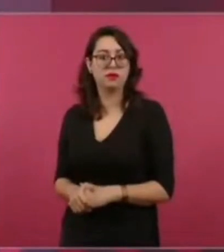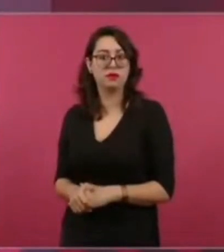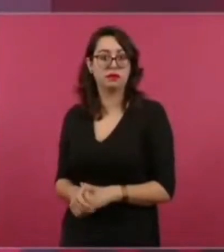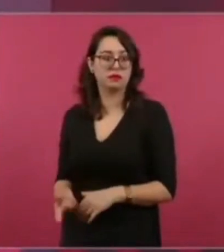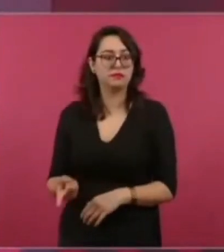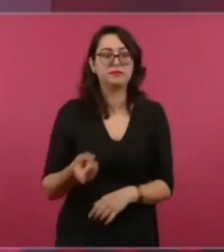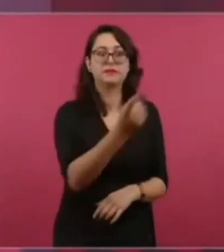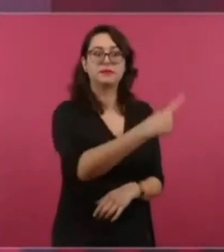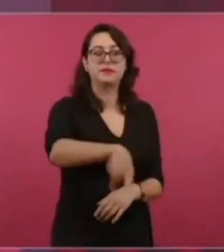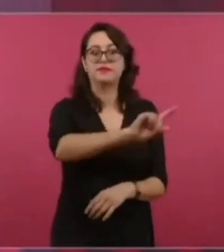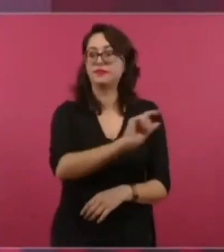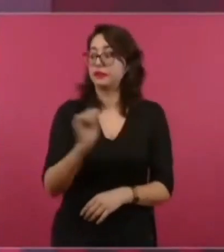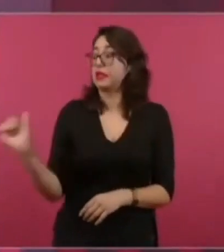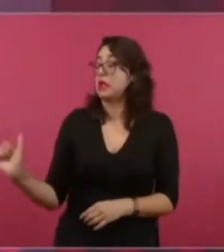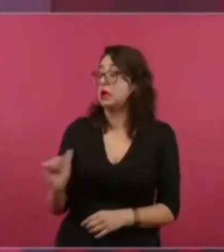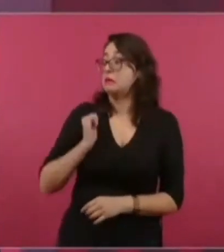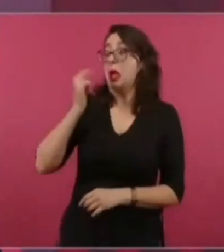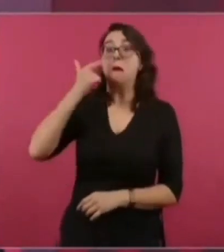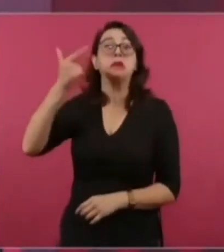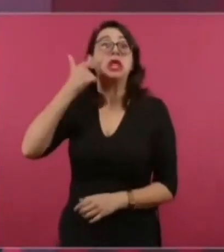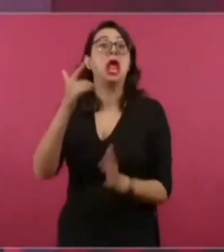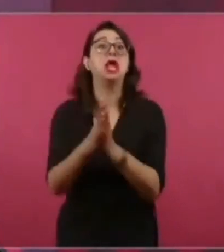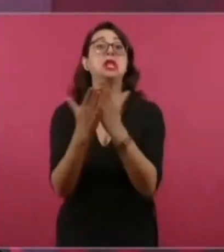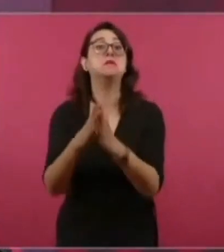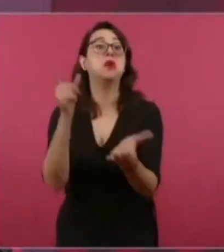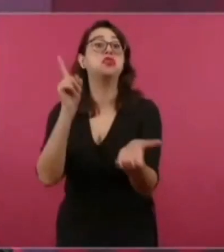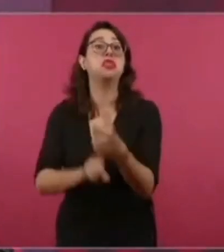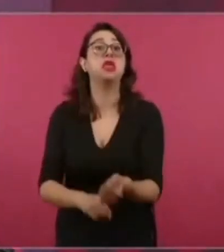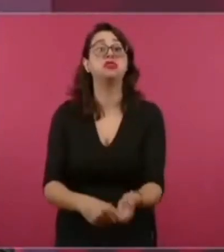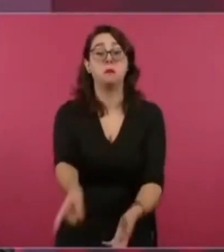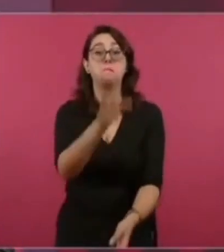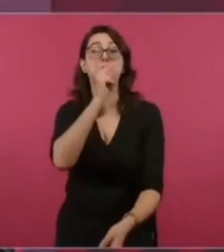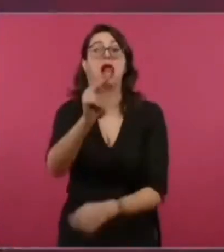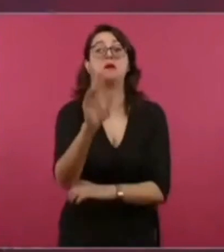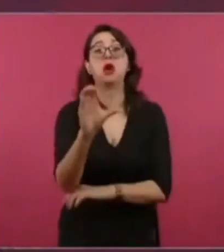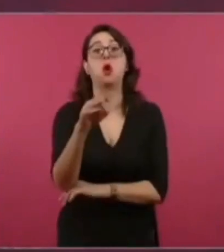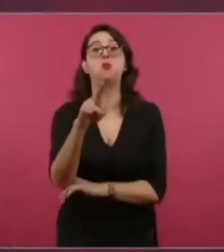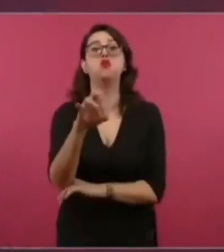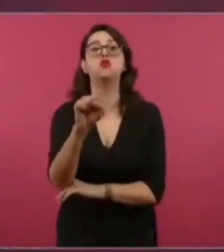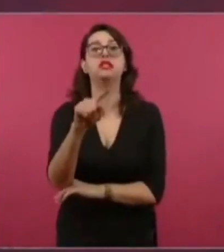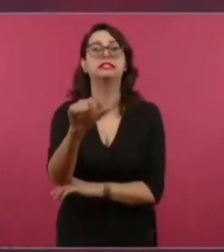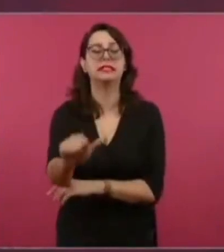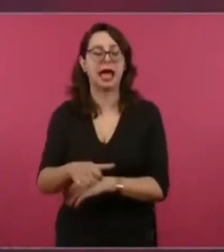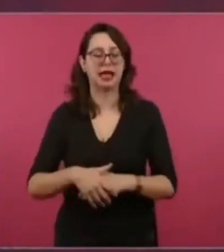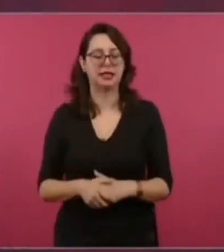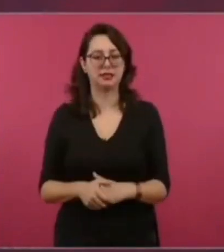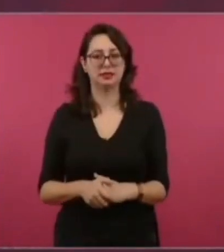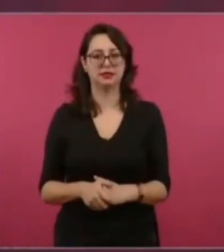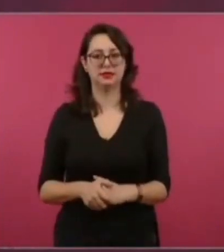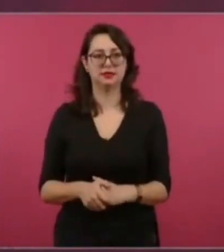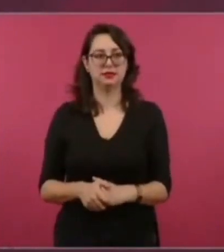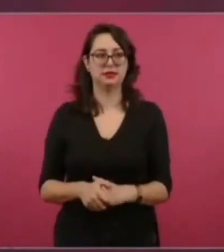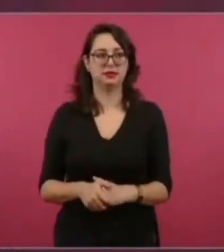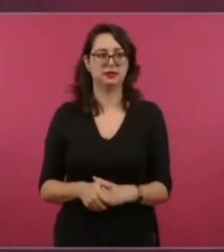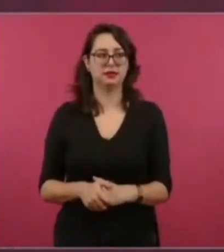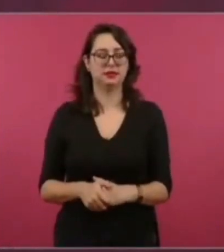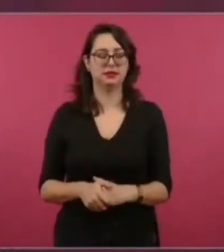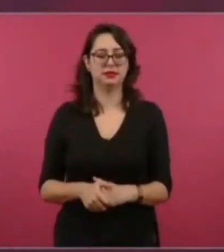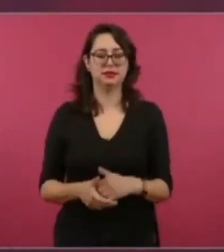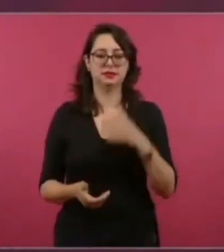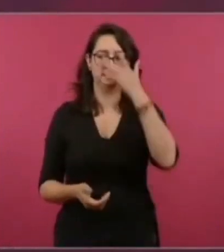destruyan a todos y que nos quedemos con los brazos cruzados, porque si vienen por los comunistas, dice el